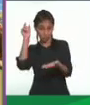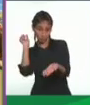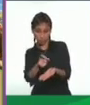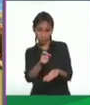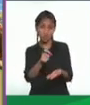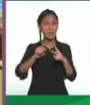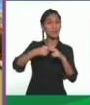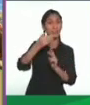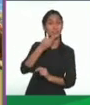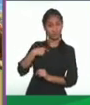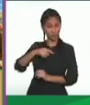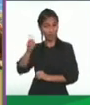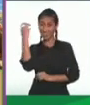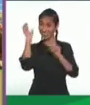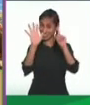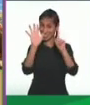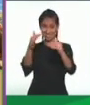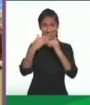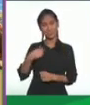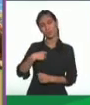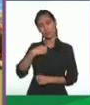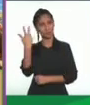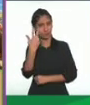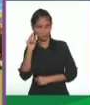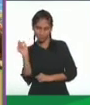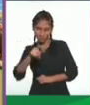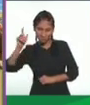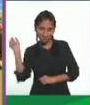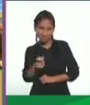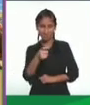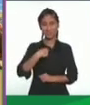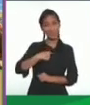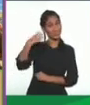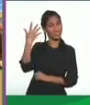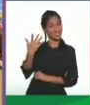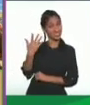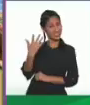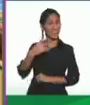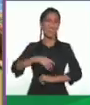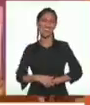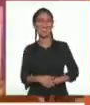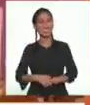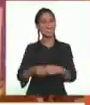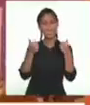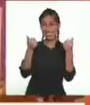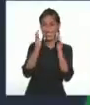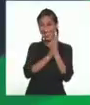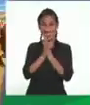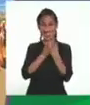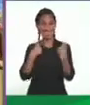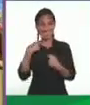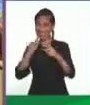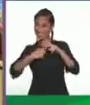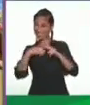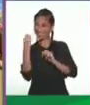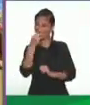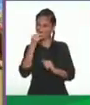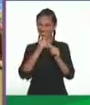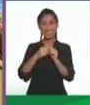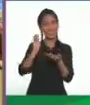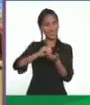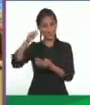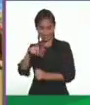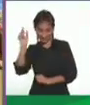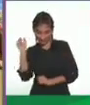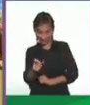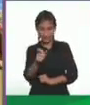quién empieza. ¡Saqué 6! Yo 3. ¡A mí me salió 5! ¡Yeah! Empiezo yo. Volveré a lanzar el